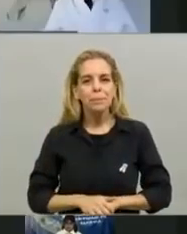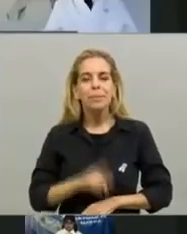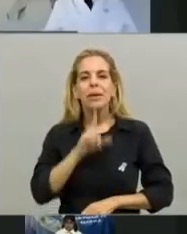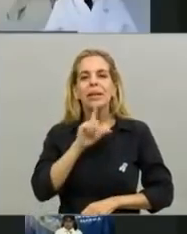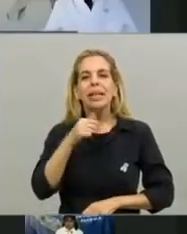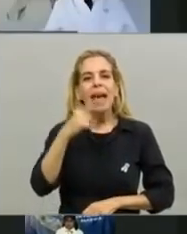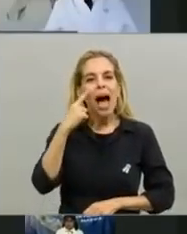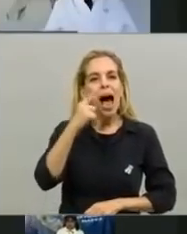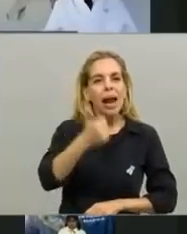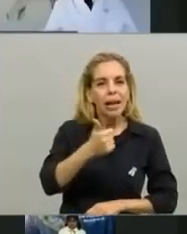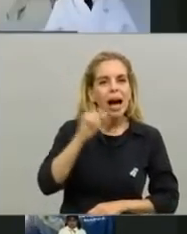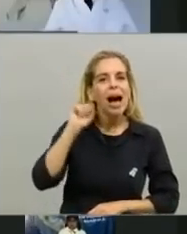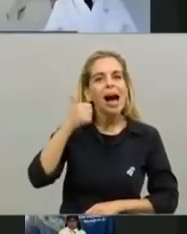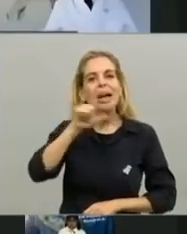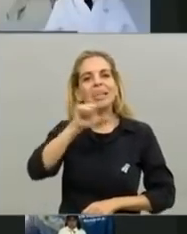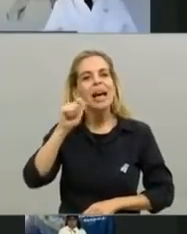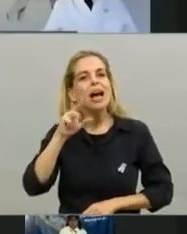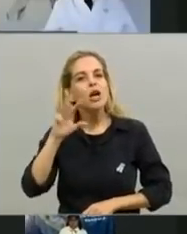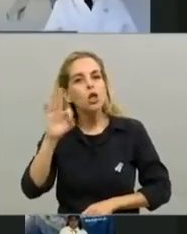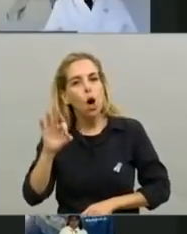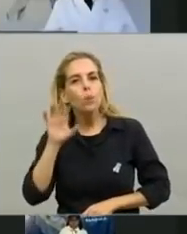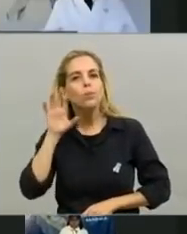Tania Aymín Gallardo, de Chubut.